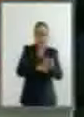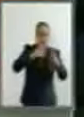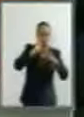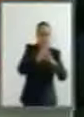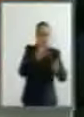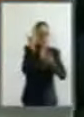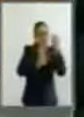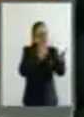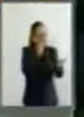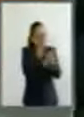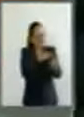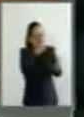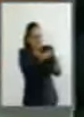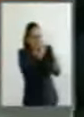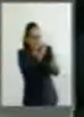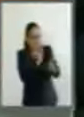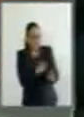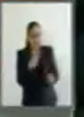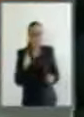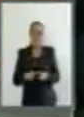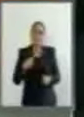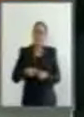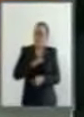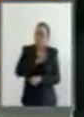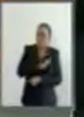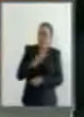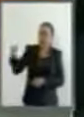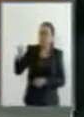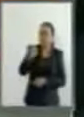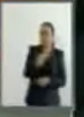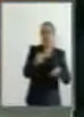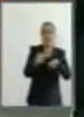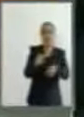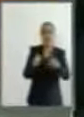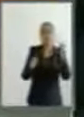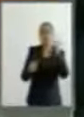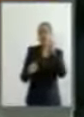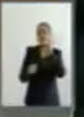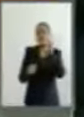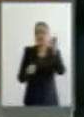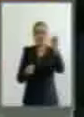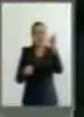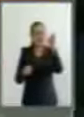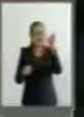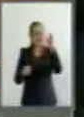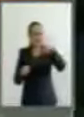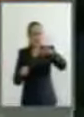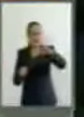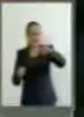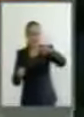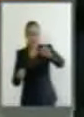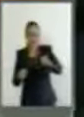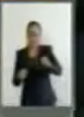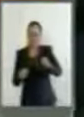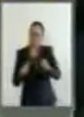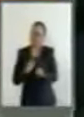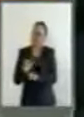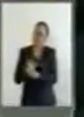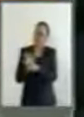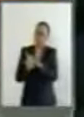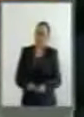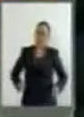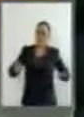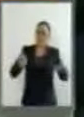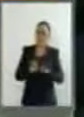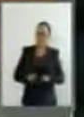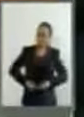Estudios Legislativos, el senador Encinas era idóneo para sacar adelante esta importante comisión,